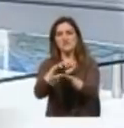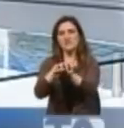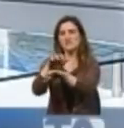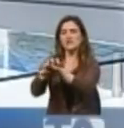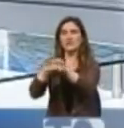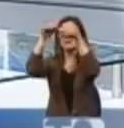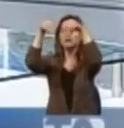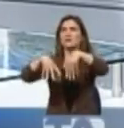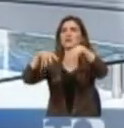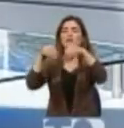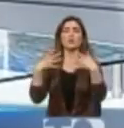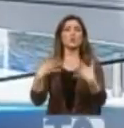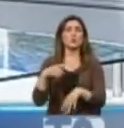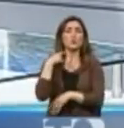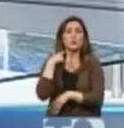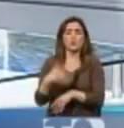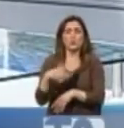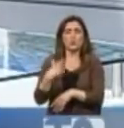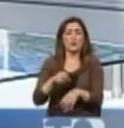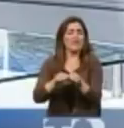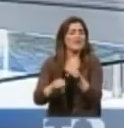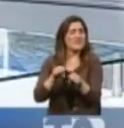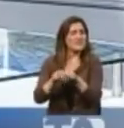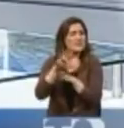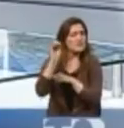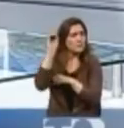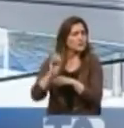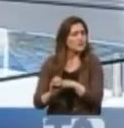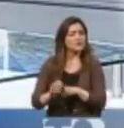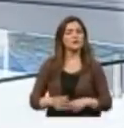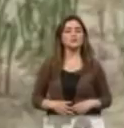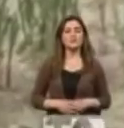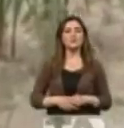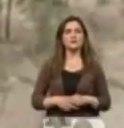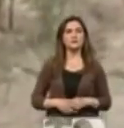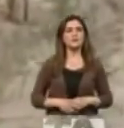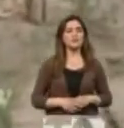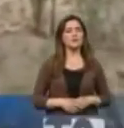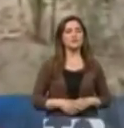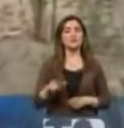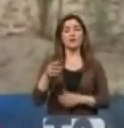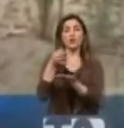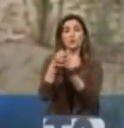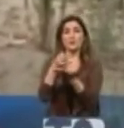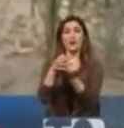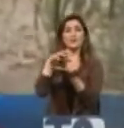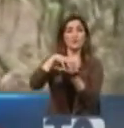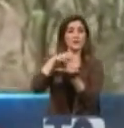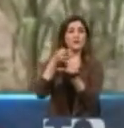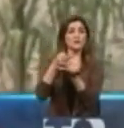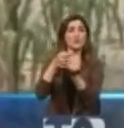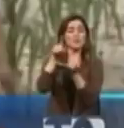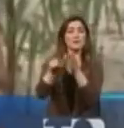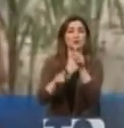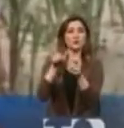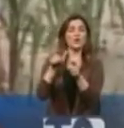que de no llover en los próximos días, las pérdidas serían de un 30%. En la provincia de Cotopaxi, los habitantes que se